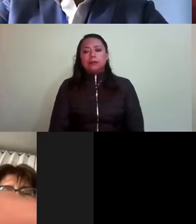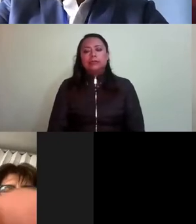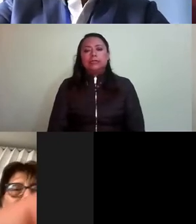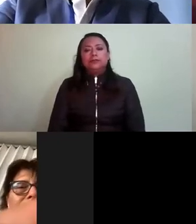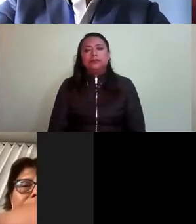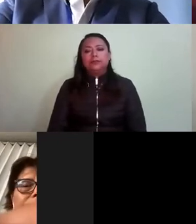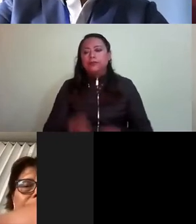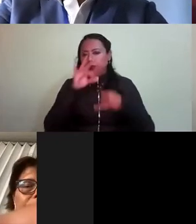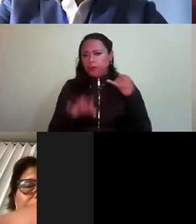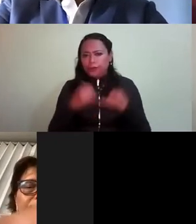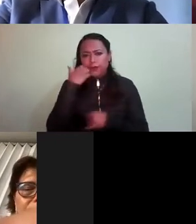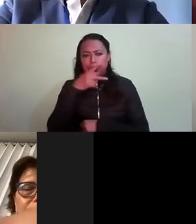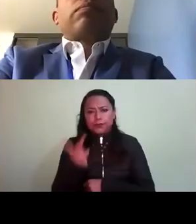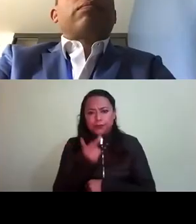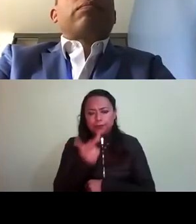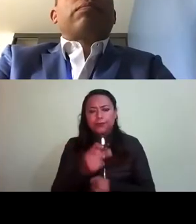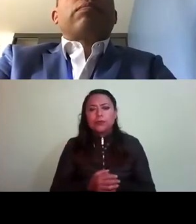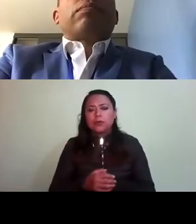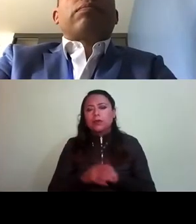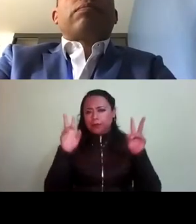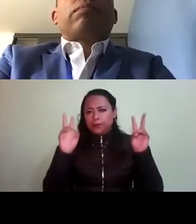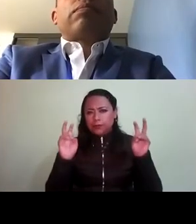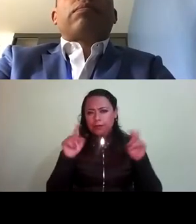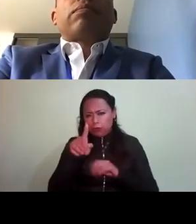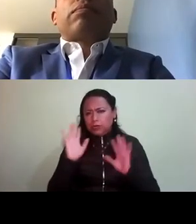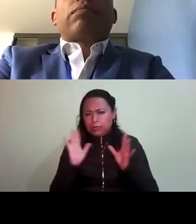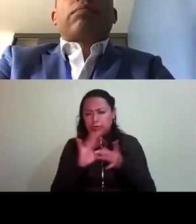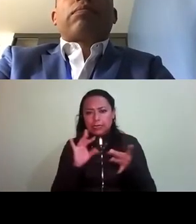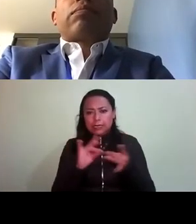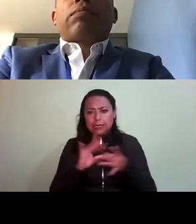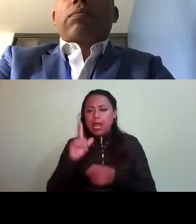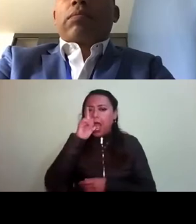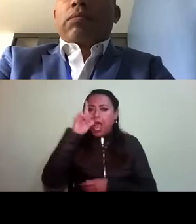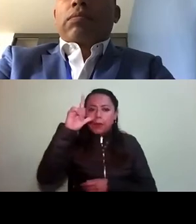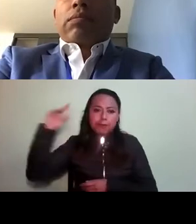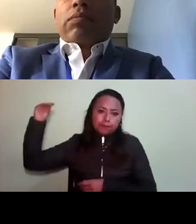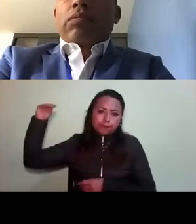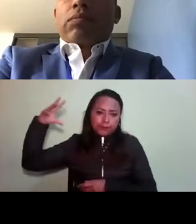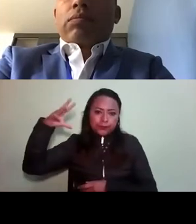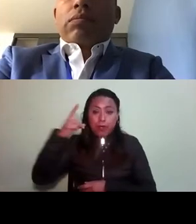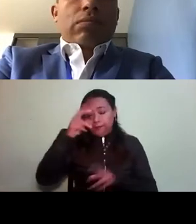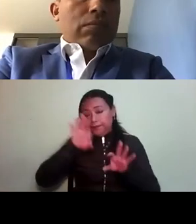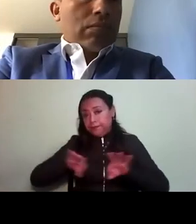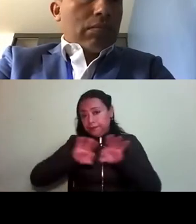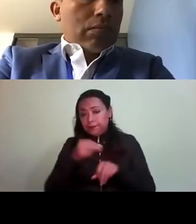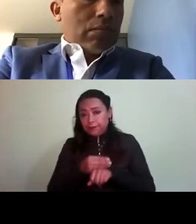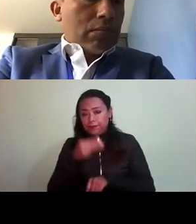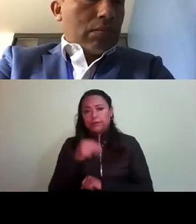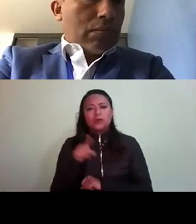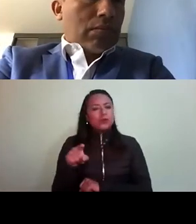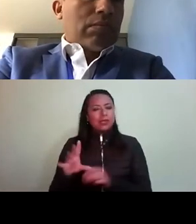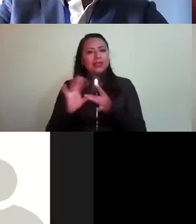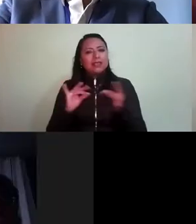Por último, preguntarle el tema, ya nos comentó usted de las luminarias, que pues ha sido muy importante. Nos comentó